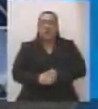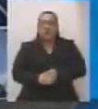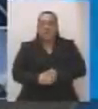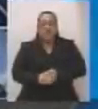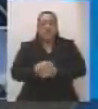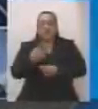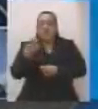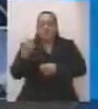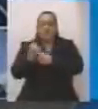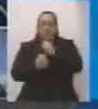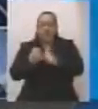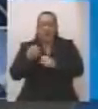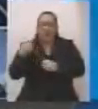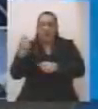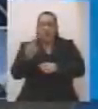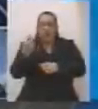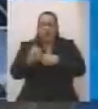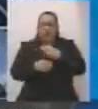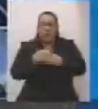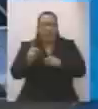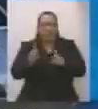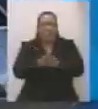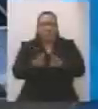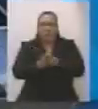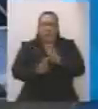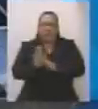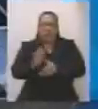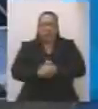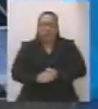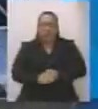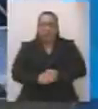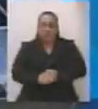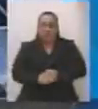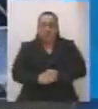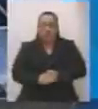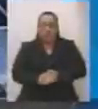porque de ninguna manera la globalización actual no es la primera globalización.